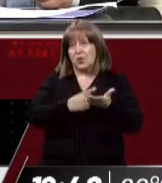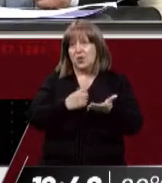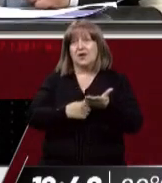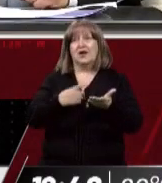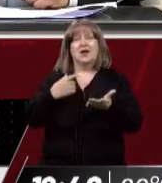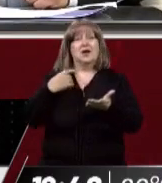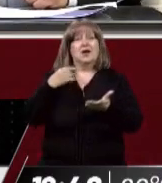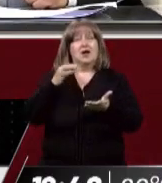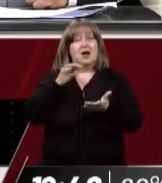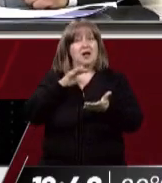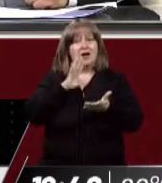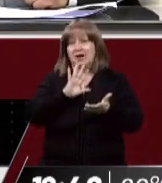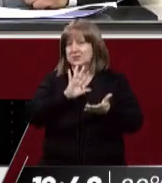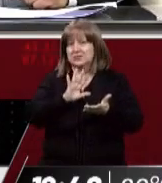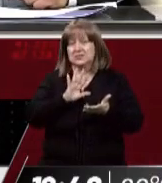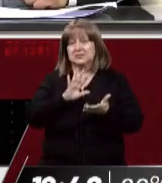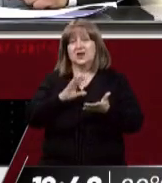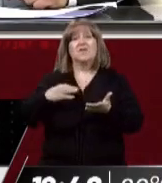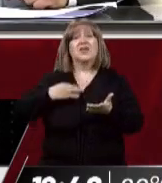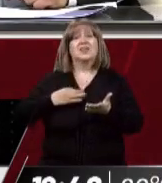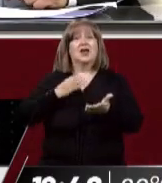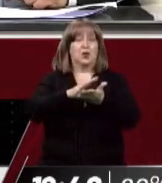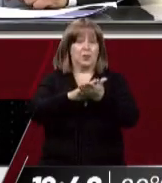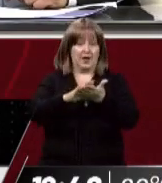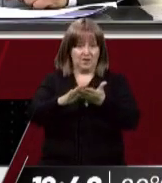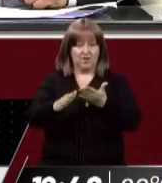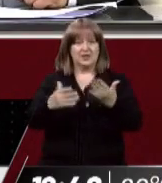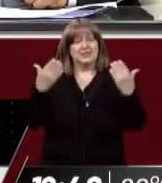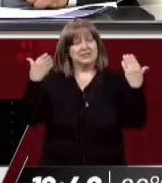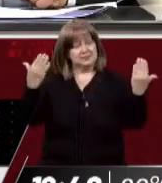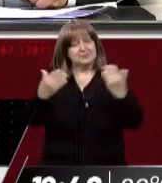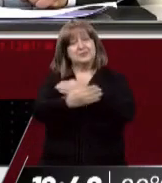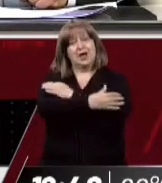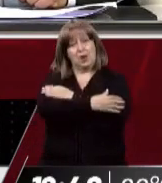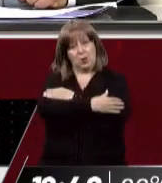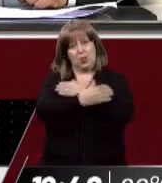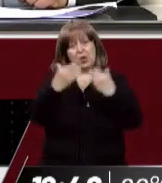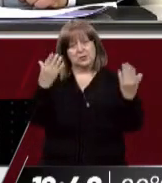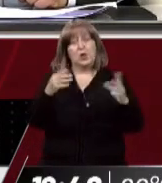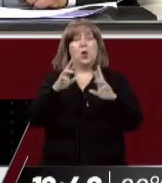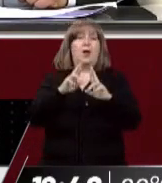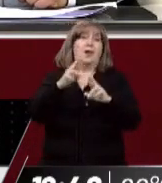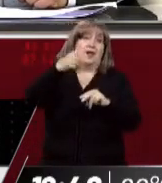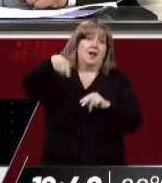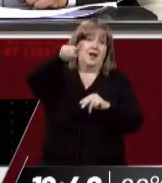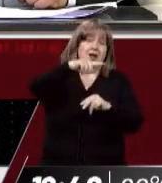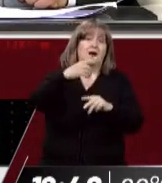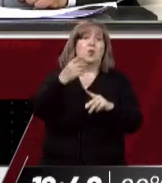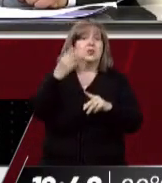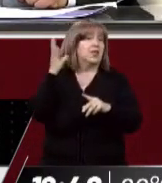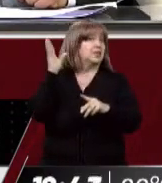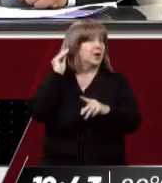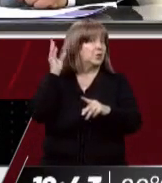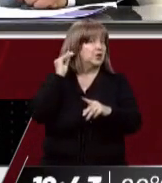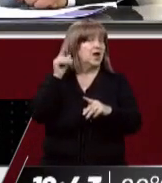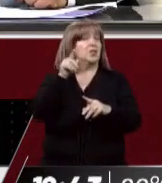nueva oportunidad de vida. Así que me parece maravilloso el saludo para ellos. Y bueno, ojalá que todas las personas que hoy estén escuchando, si tienen un conocido o quizás lo